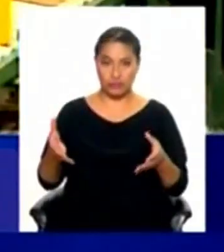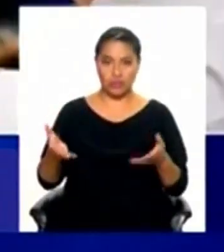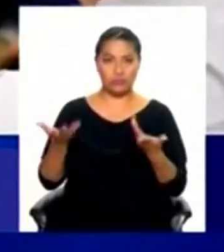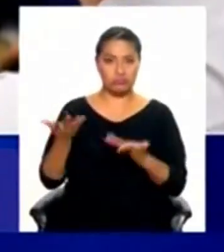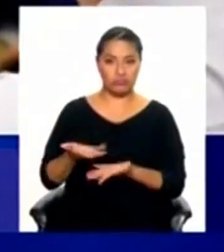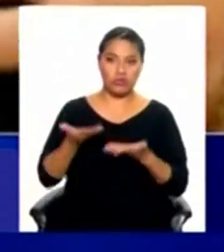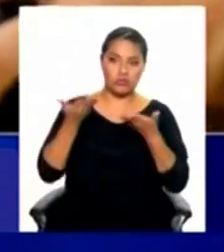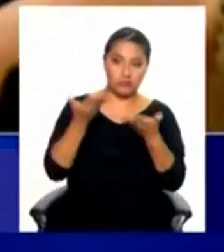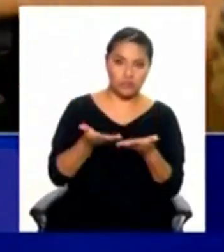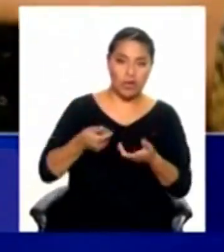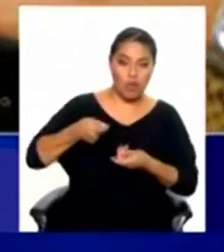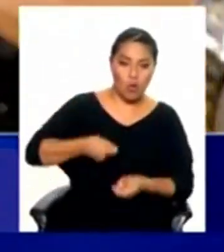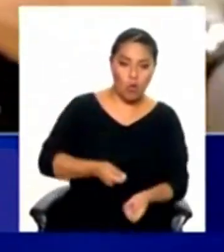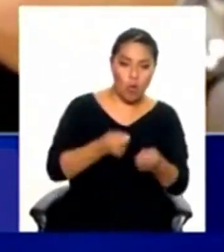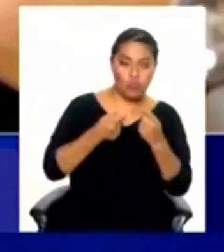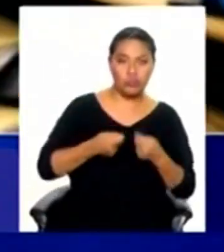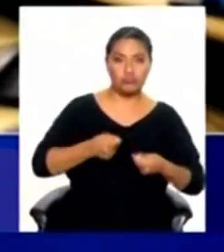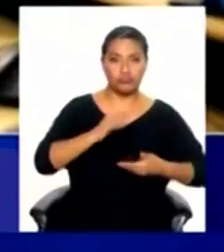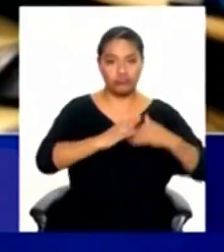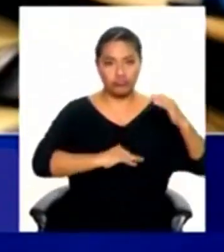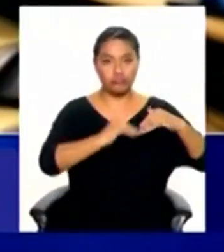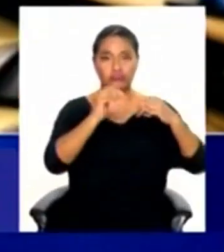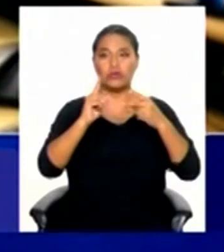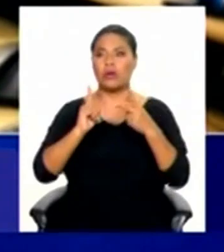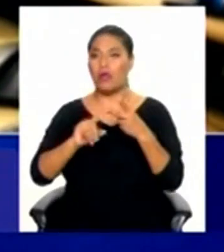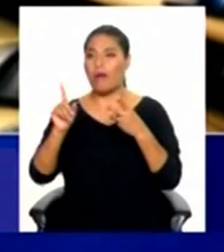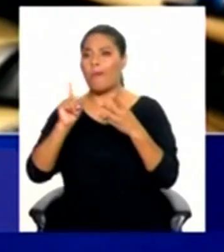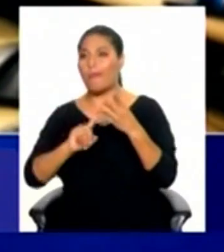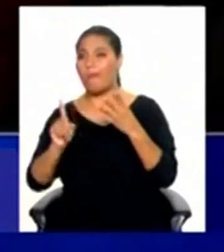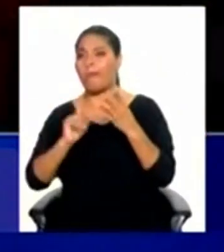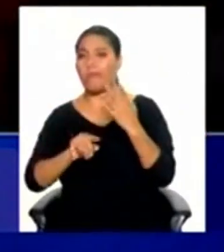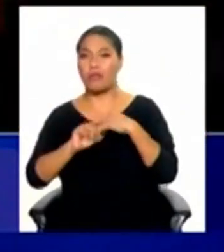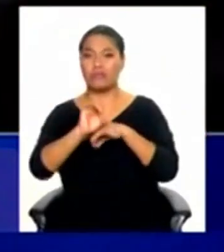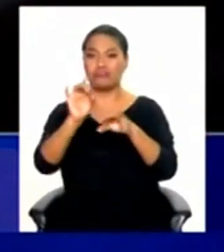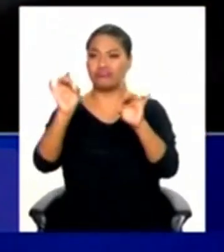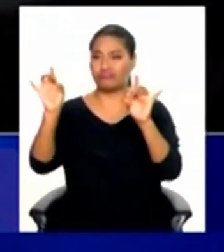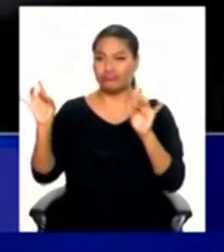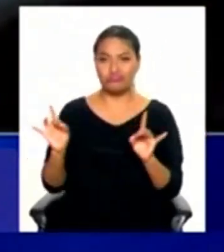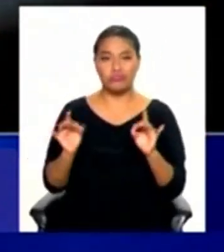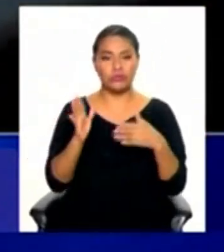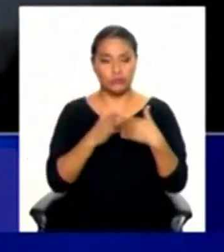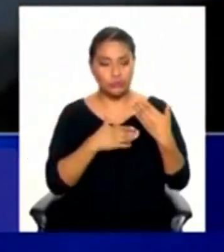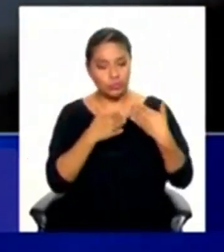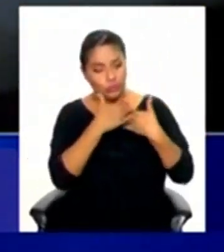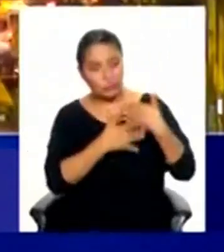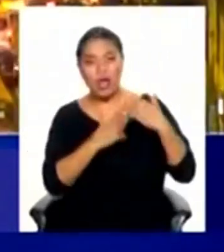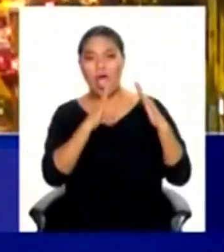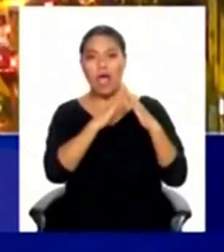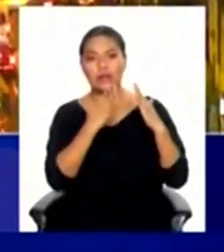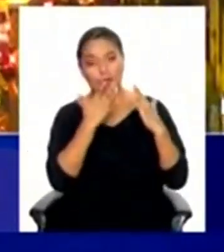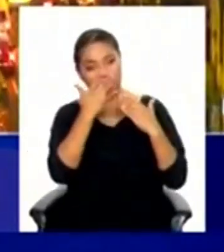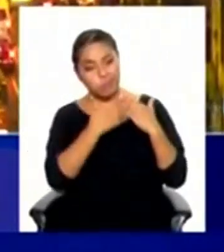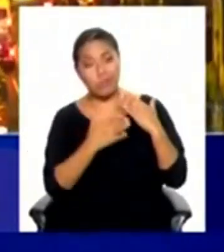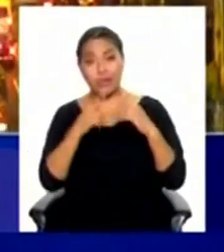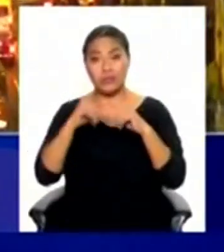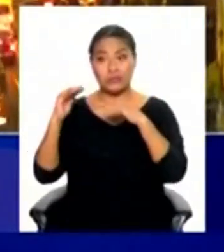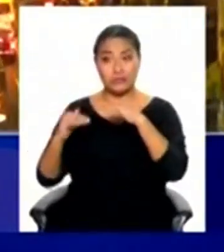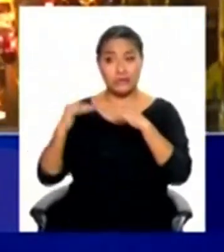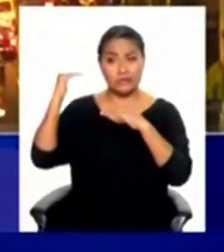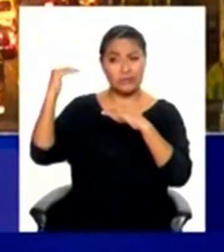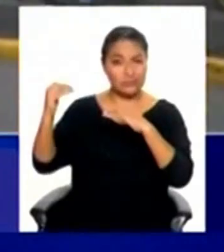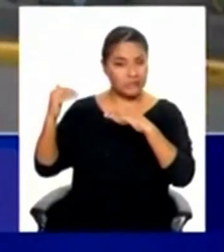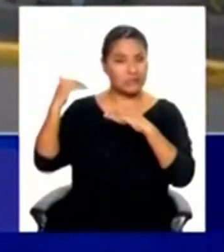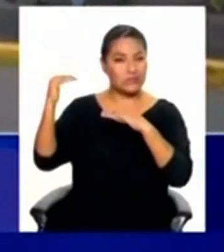a demanda de vivienda a consumo a encadenamientos como acabados etcétera que ya está cayendo al primer